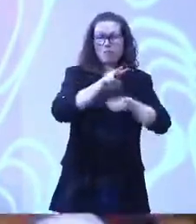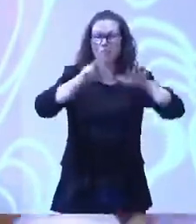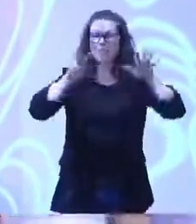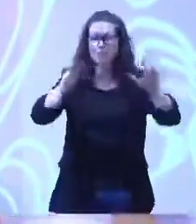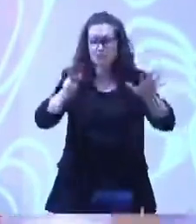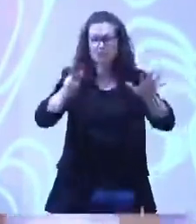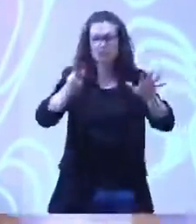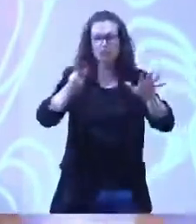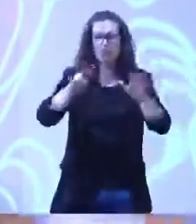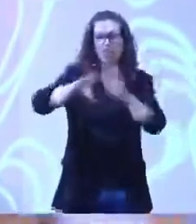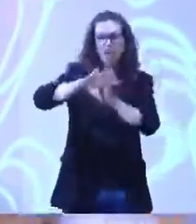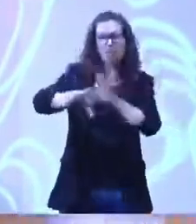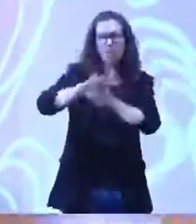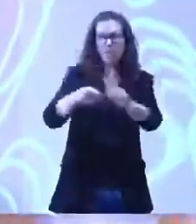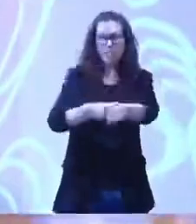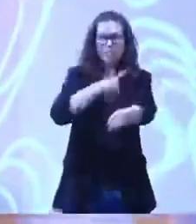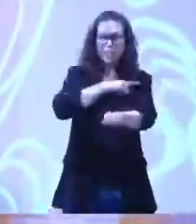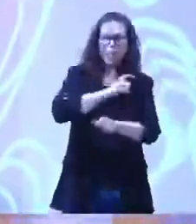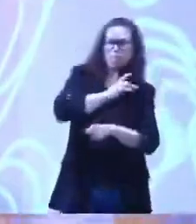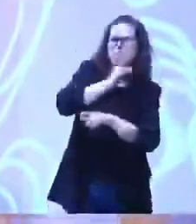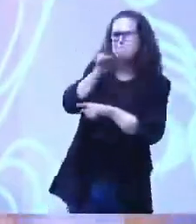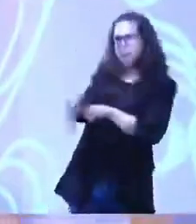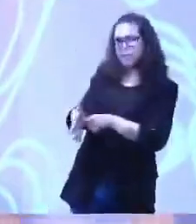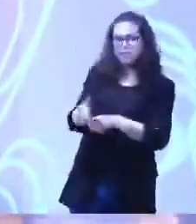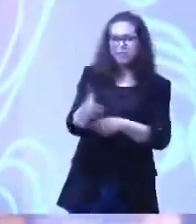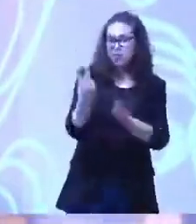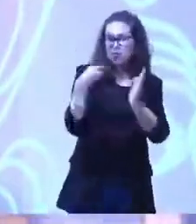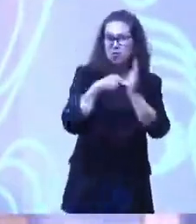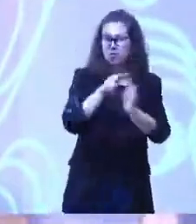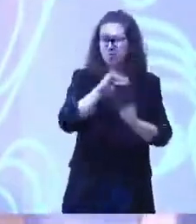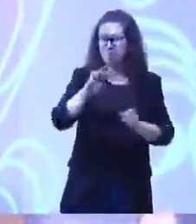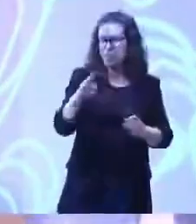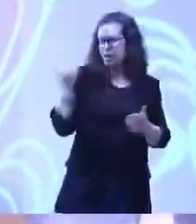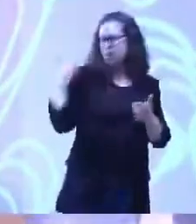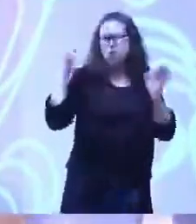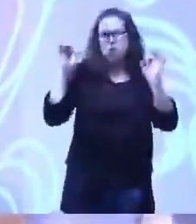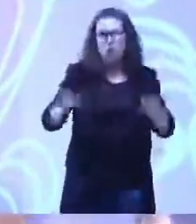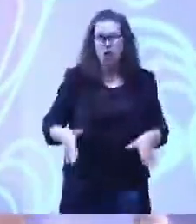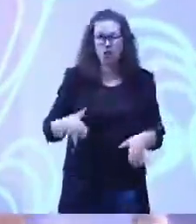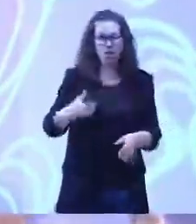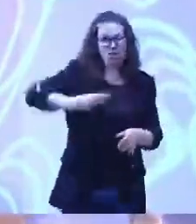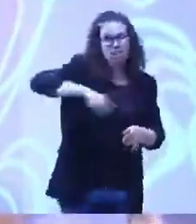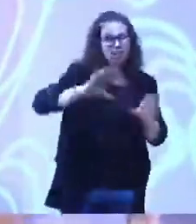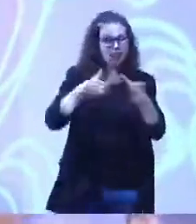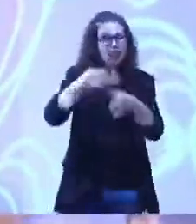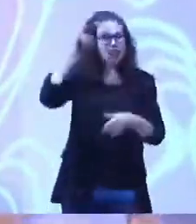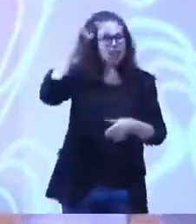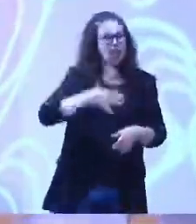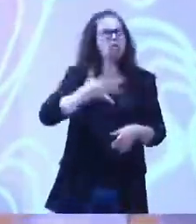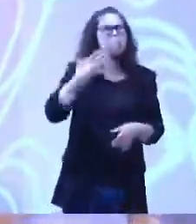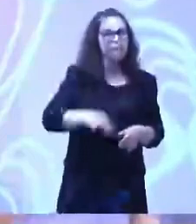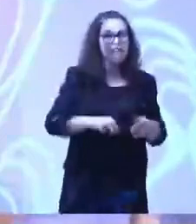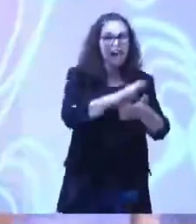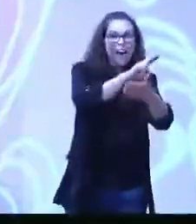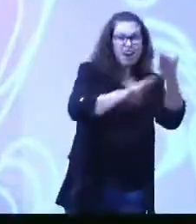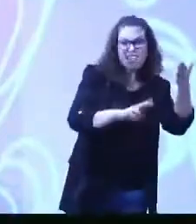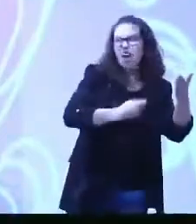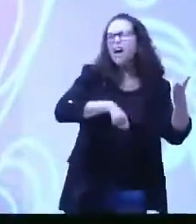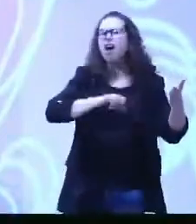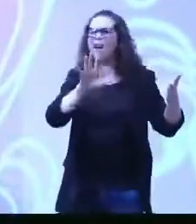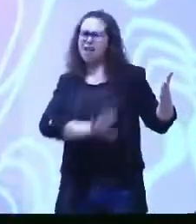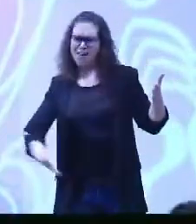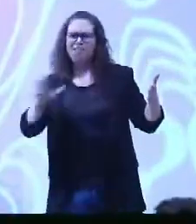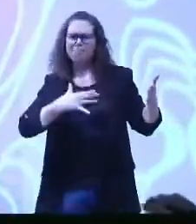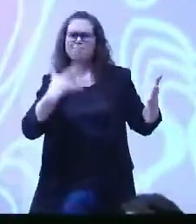a la derecha y a la ultraderecha como hicimos en el año 2023. Somos la izquierda que puede, tanto en Galicia como en España.